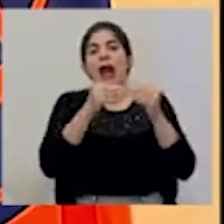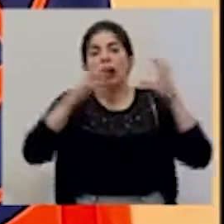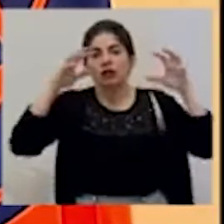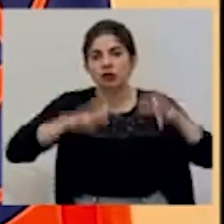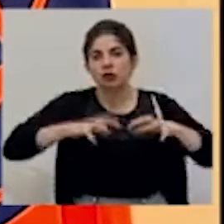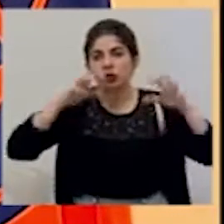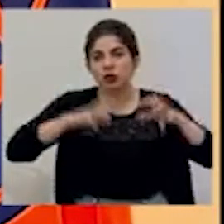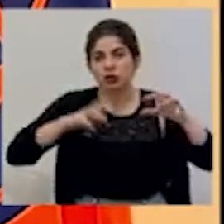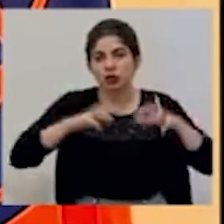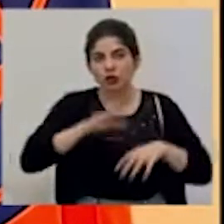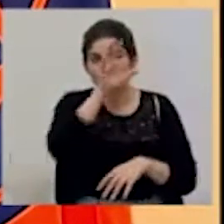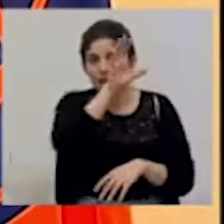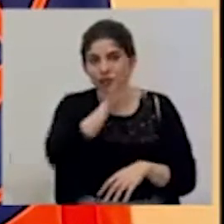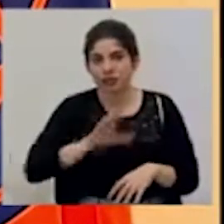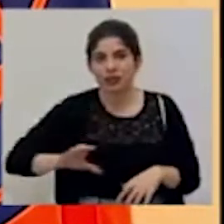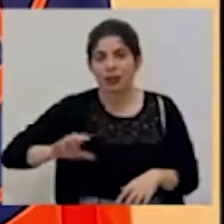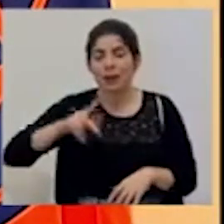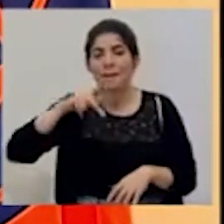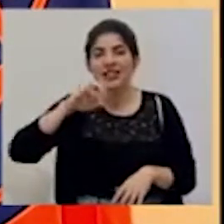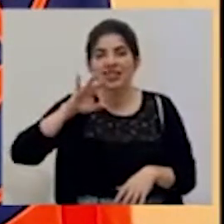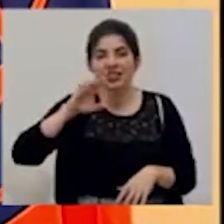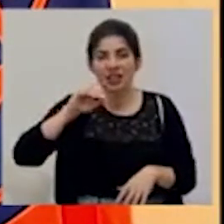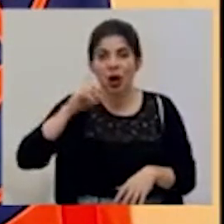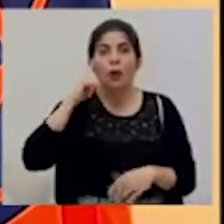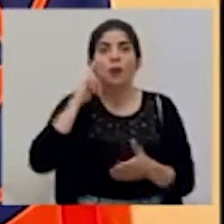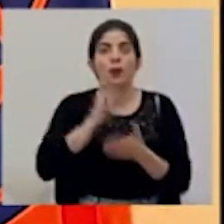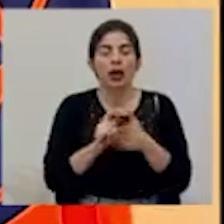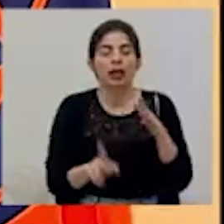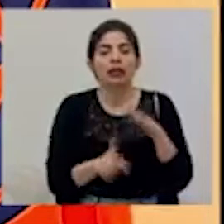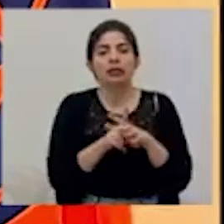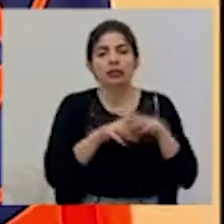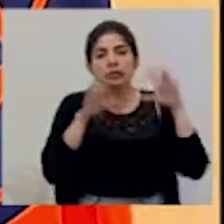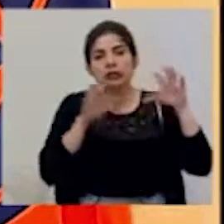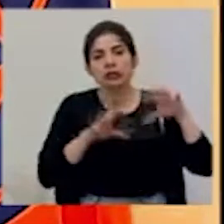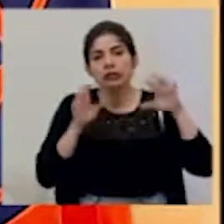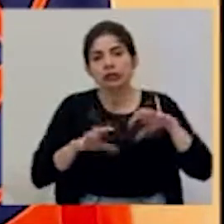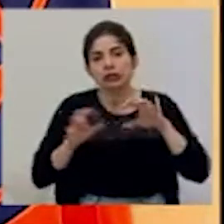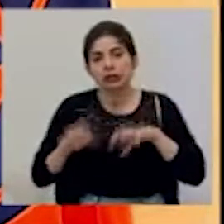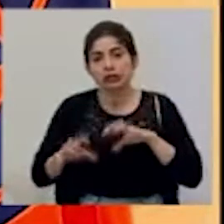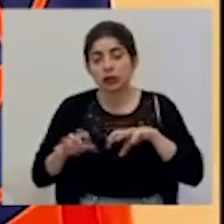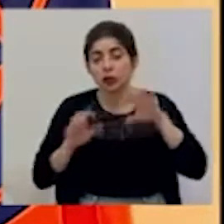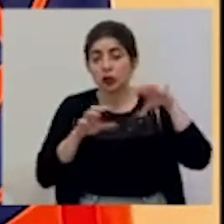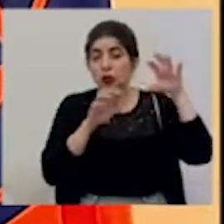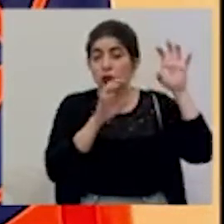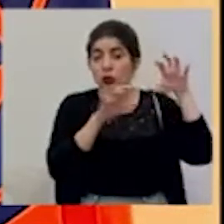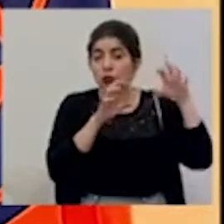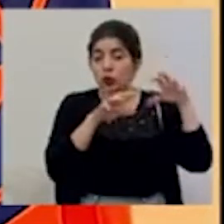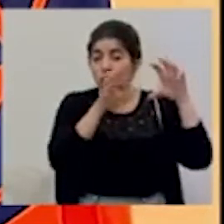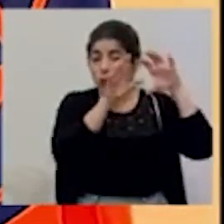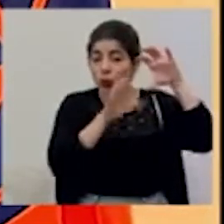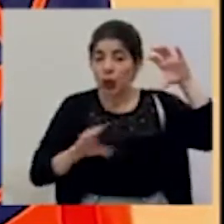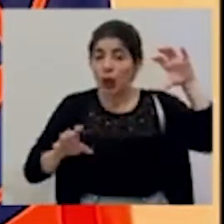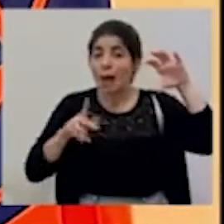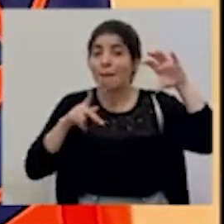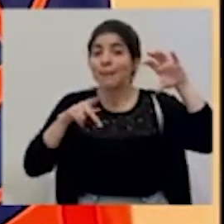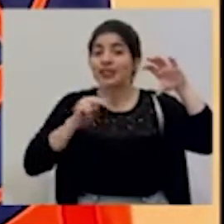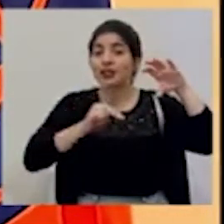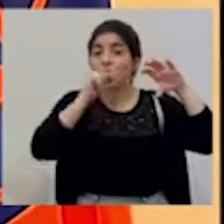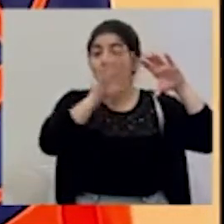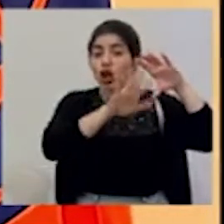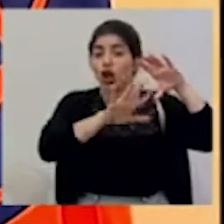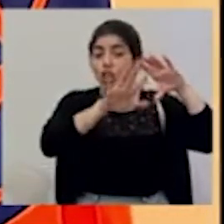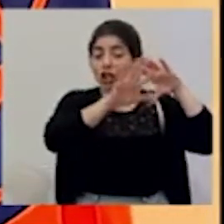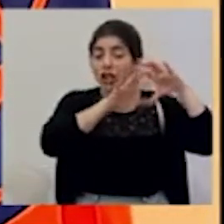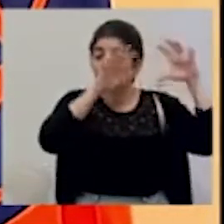y por eso se han presentado condiciones lluviosas. La condición lluviosa del Pacífico Norte pues está